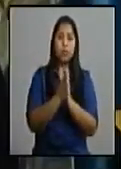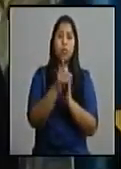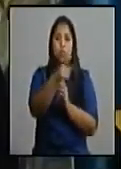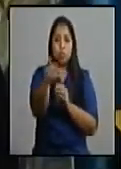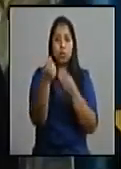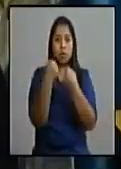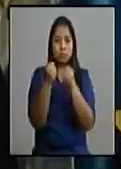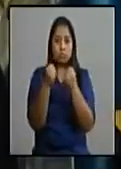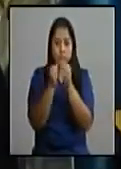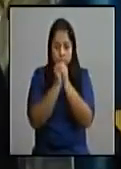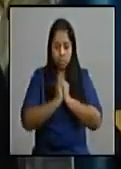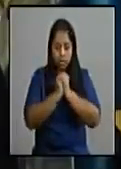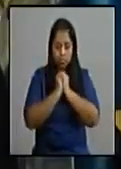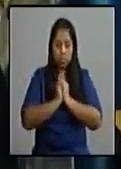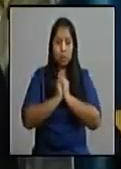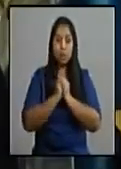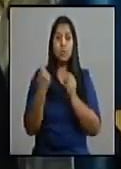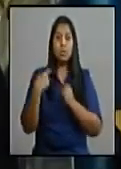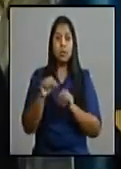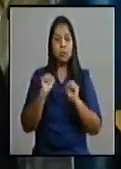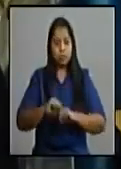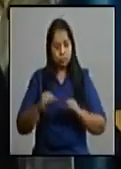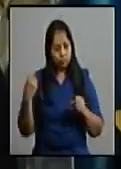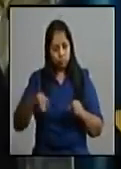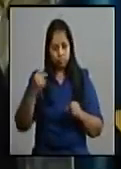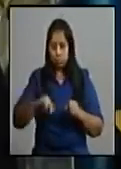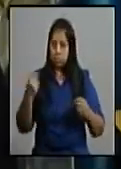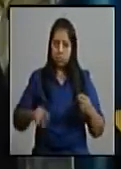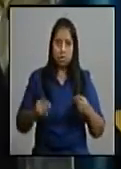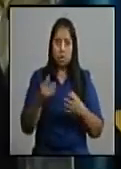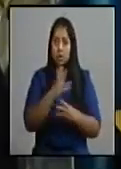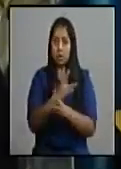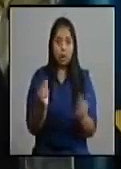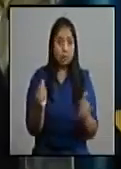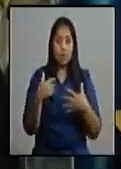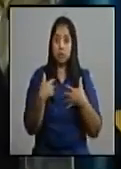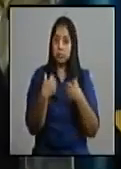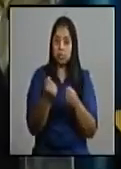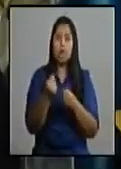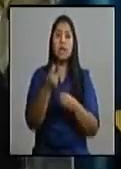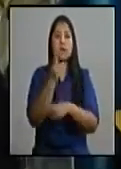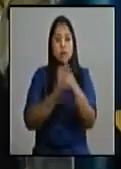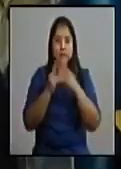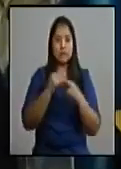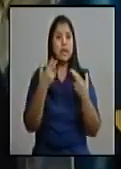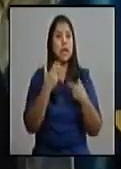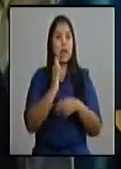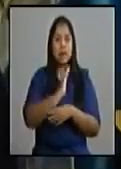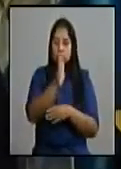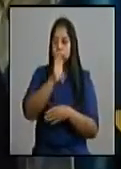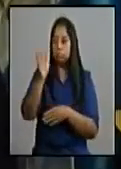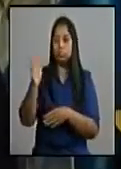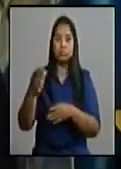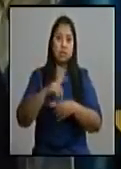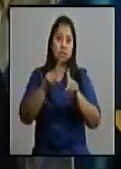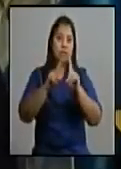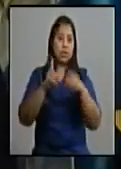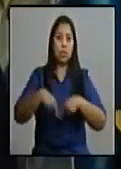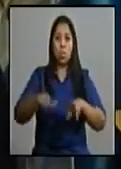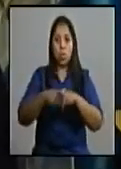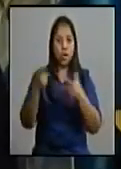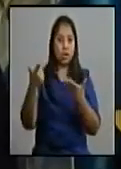oraciones para que podamos salir cuanto antes de esto, volver a la calle, volver a trabajar por ustedes en la